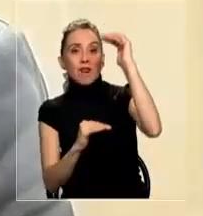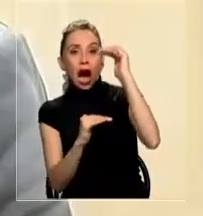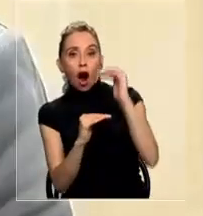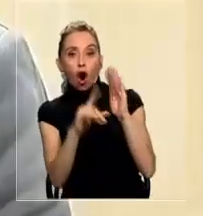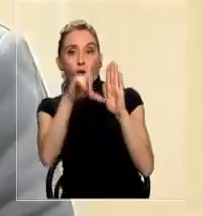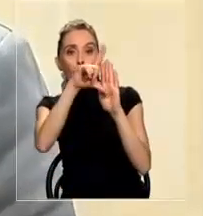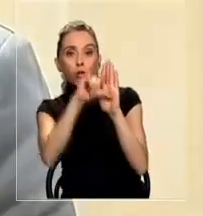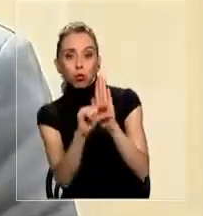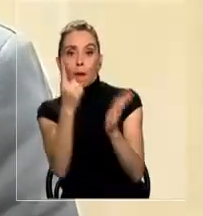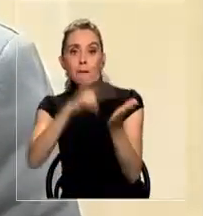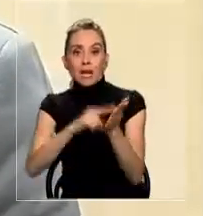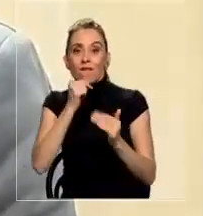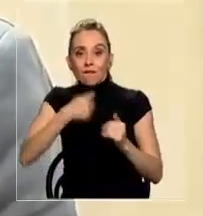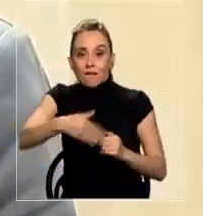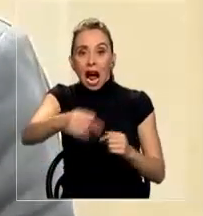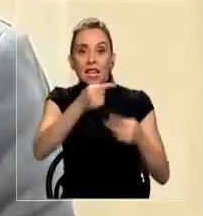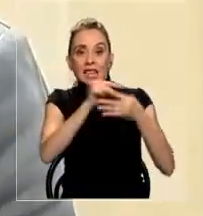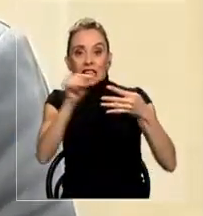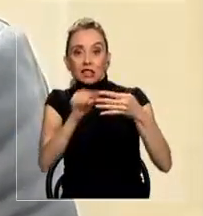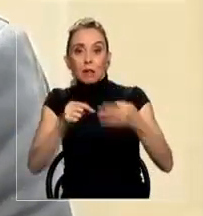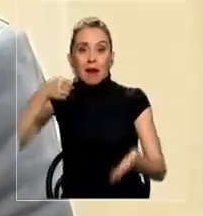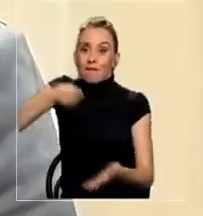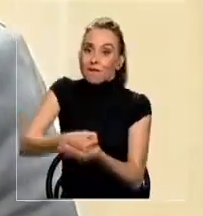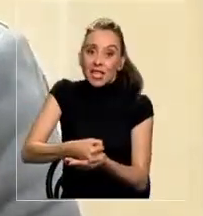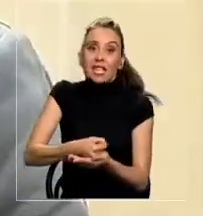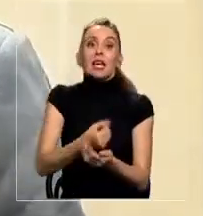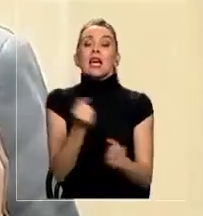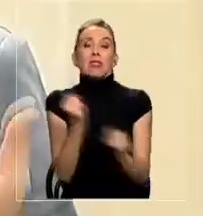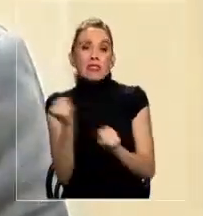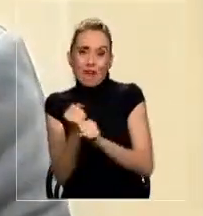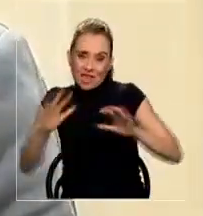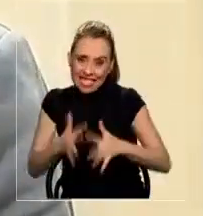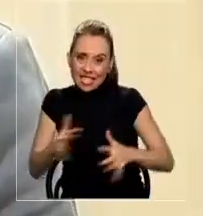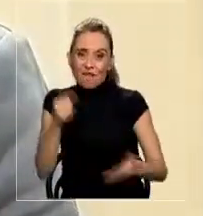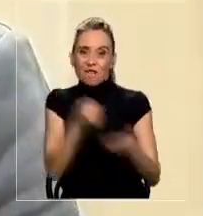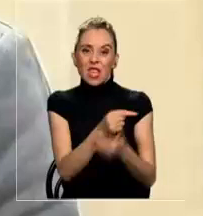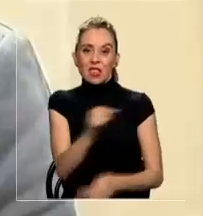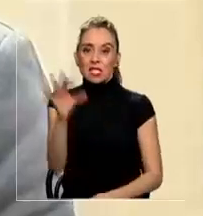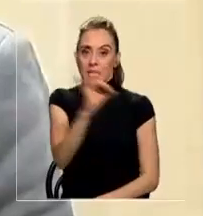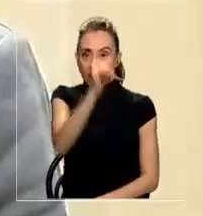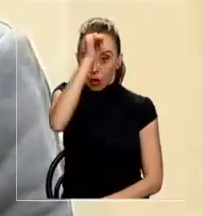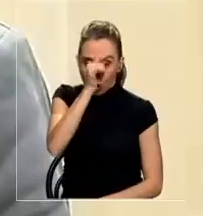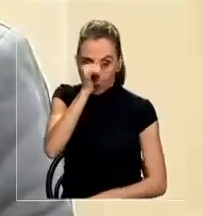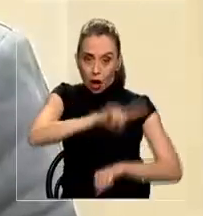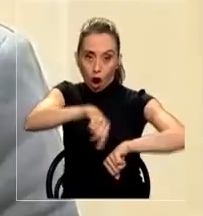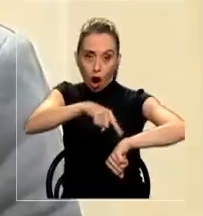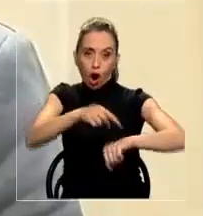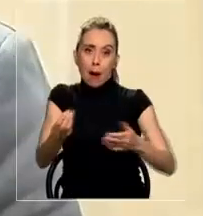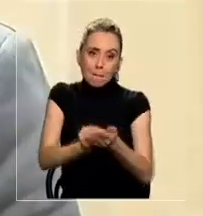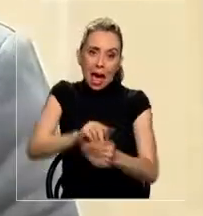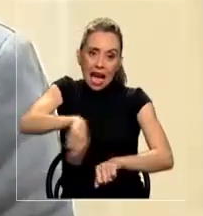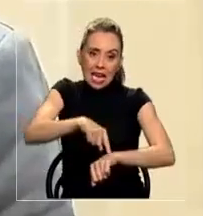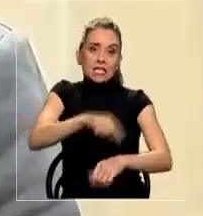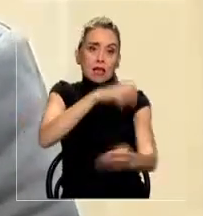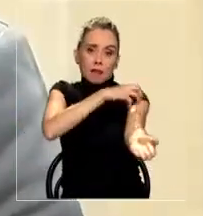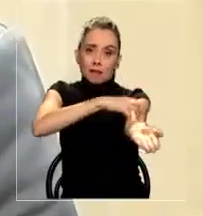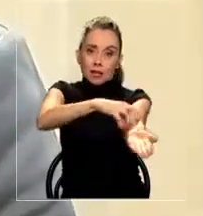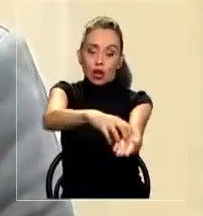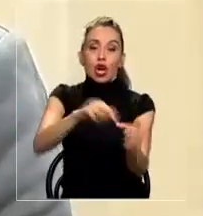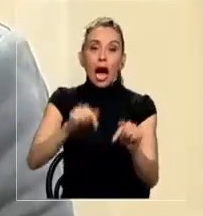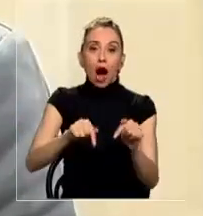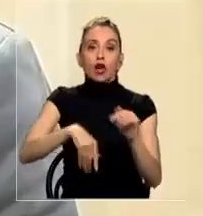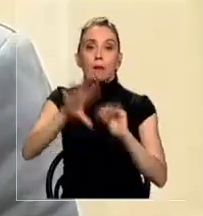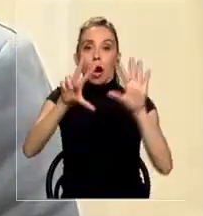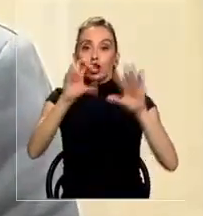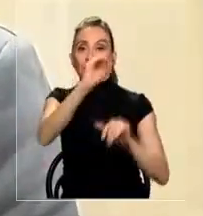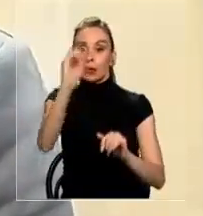Todavía tenemos unas semanas por delante, como digo, estamos trabajando full, fin de semana, extensión horaria en distintas regiones del país y hoy día llevamos más